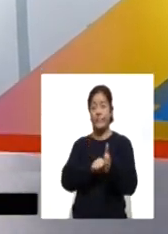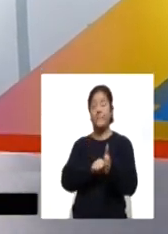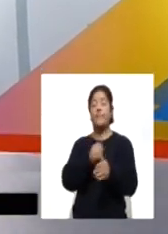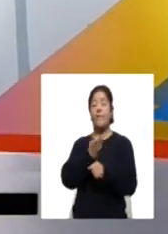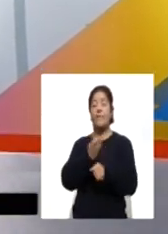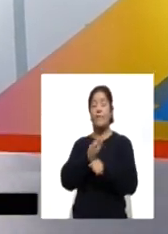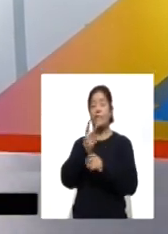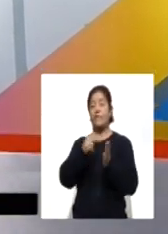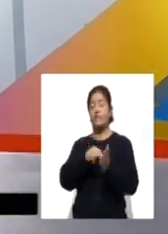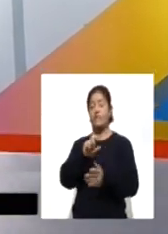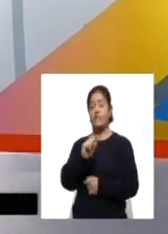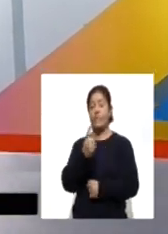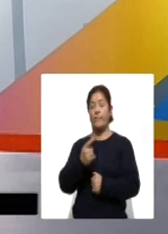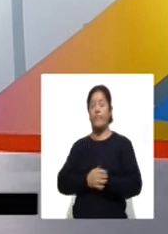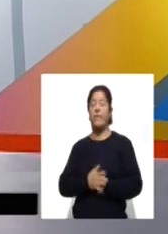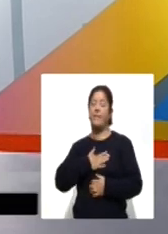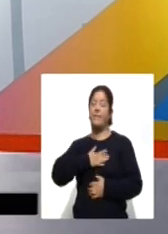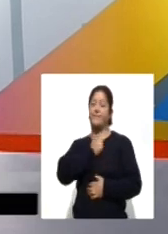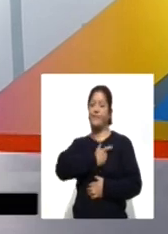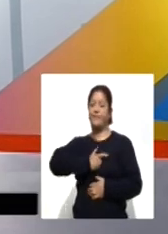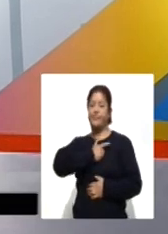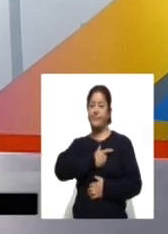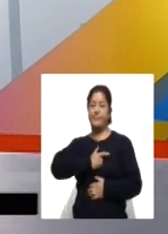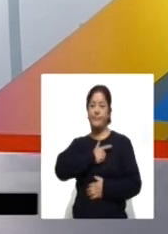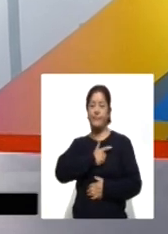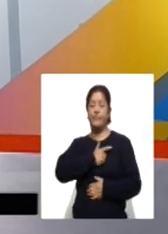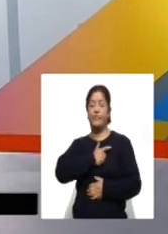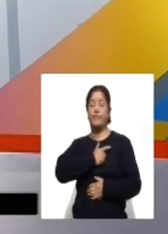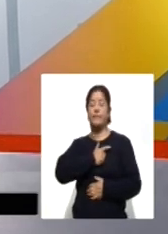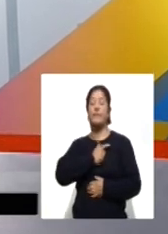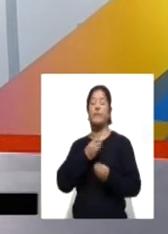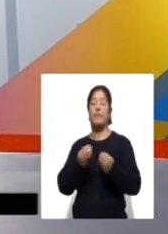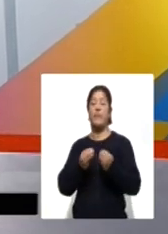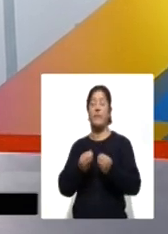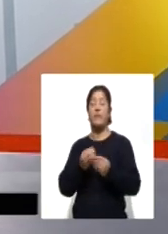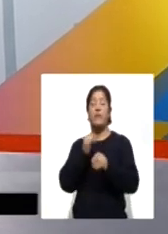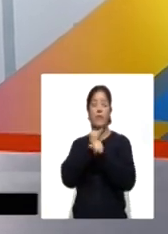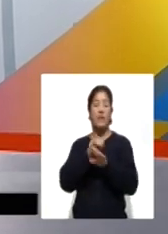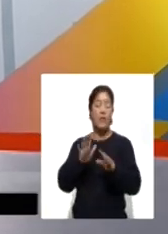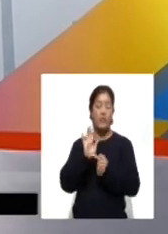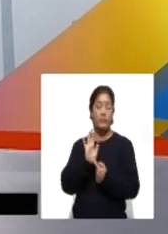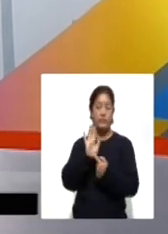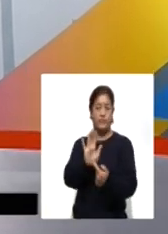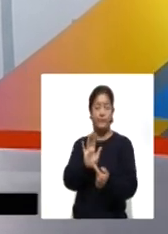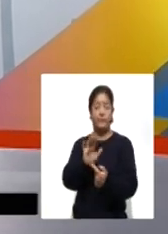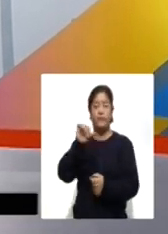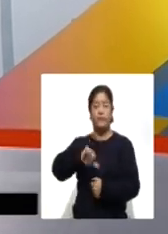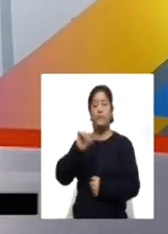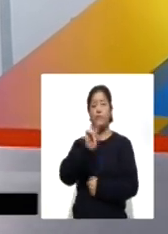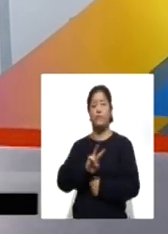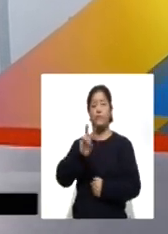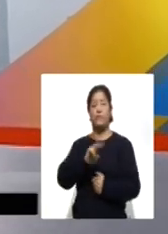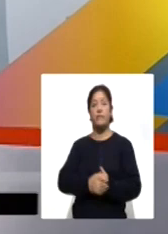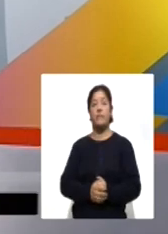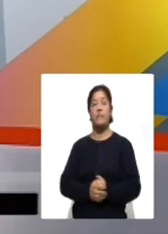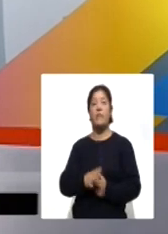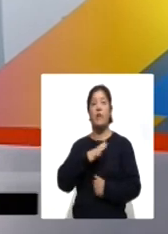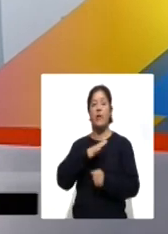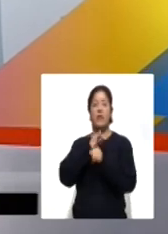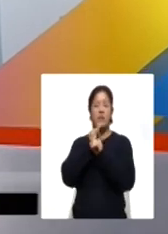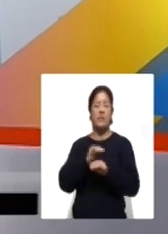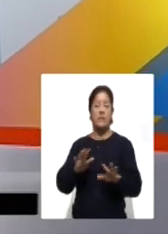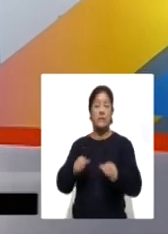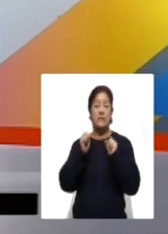año nuevo 2021. Me da mucho gusto acompañarle y llevarle de la mano toda la información de este viernes. Tenemos muchísima información